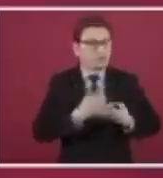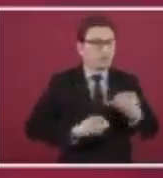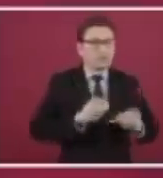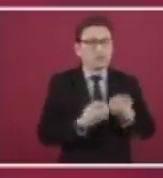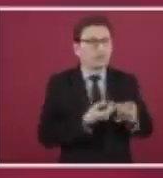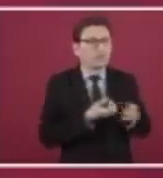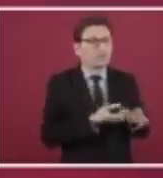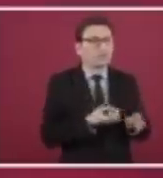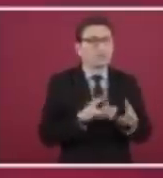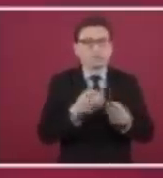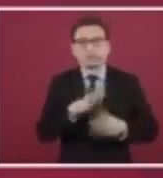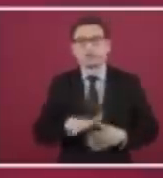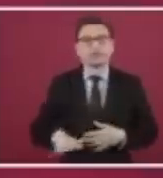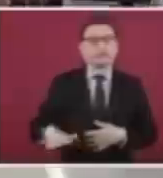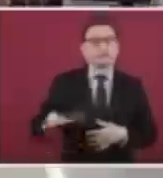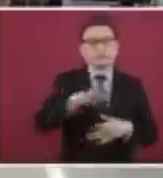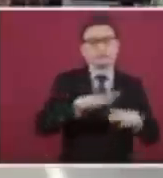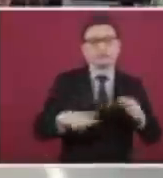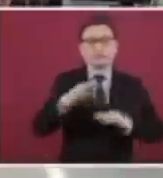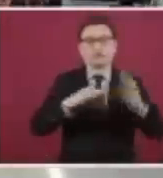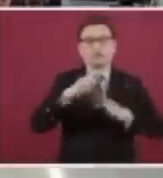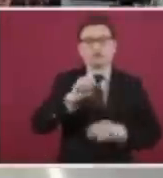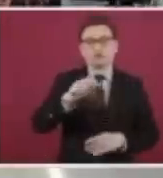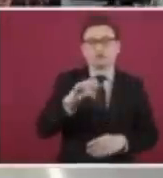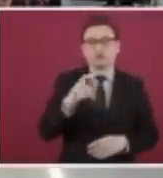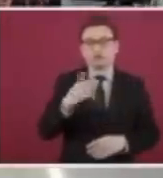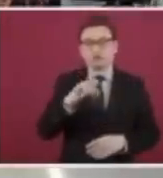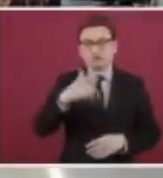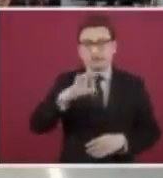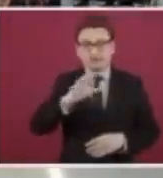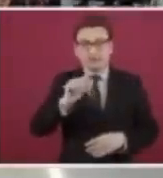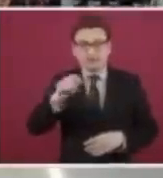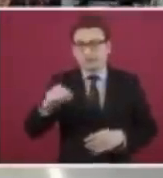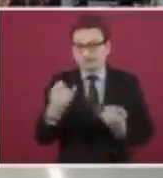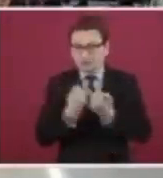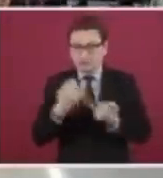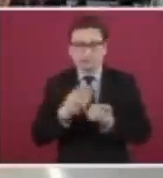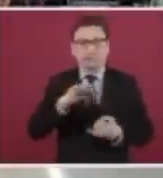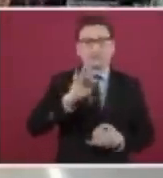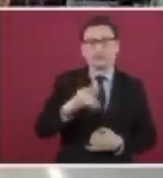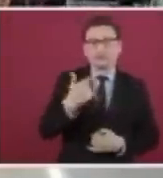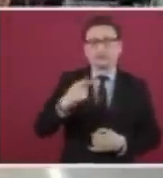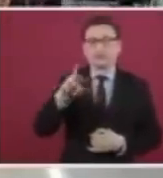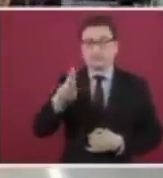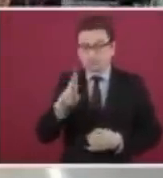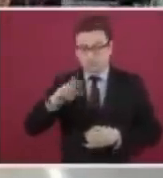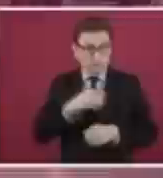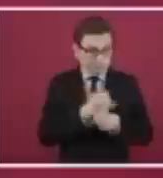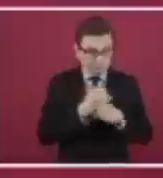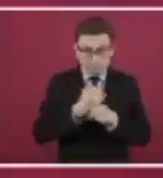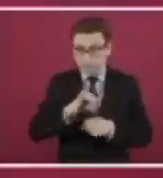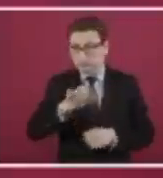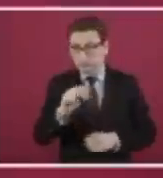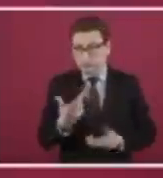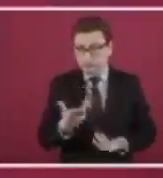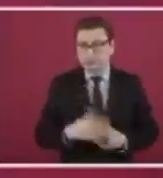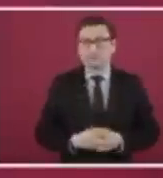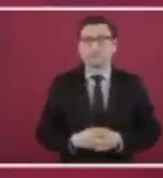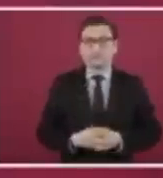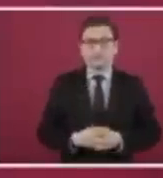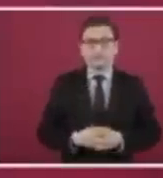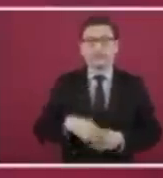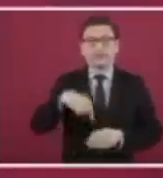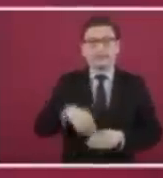la Sierra de Songolica y si habrá una investigación de la Fiscalía General de la República. Bueno, vamos a estar informando